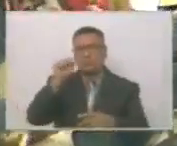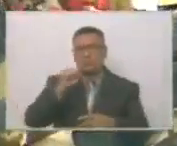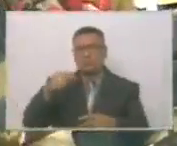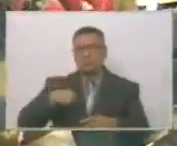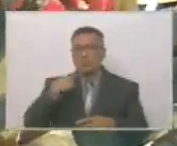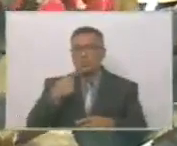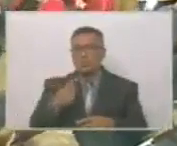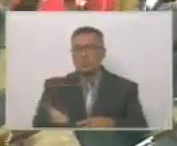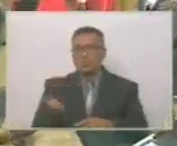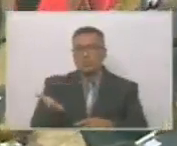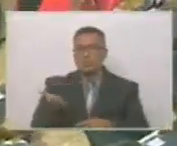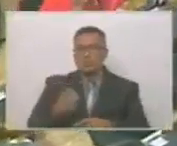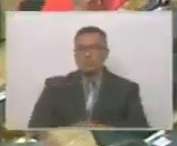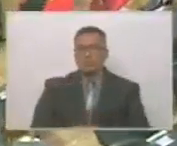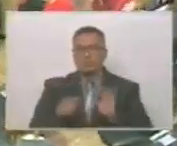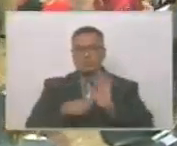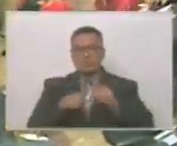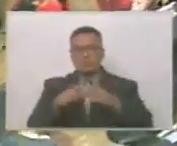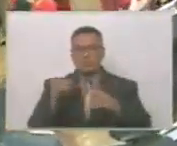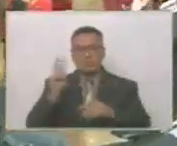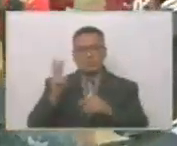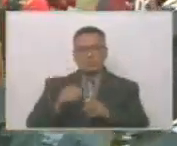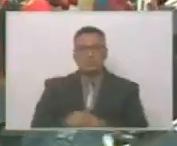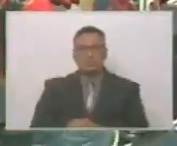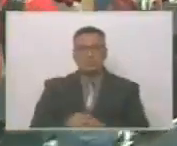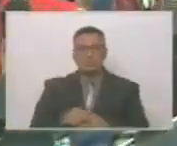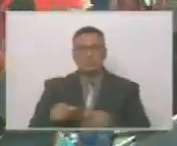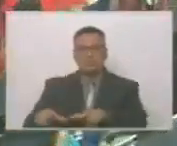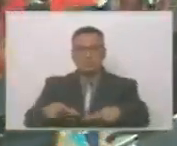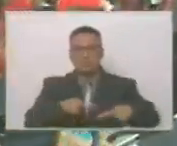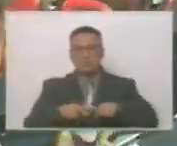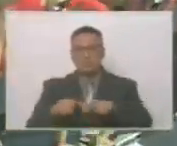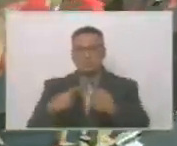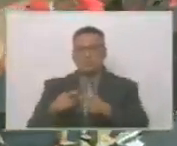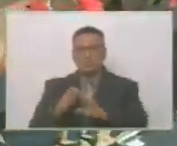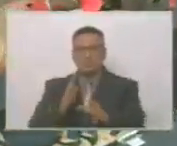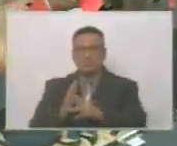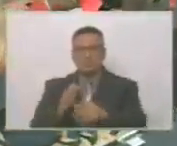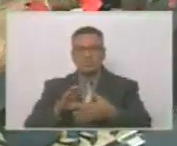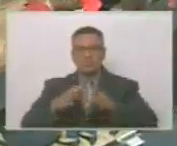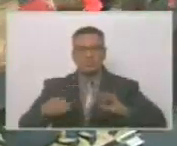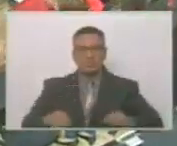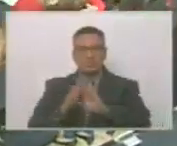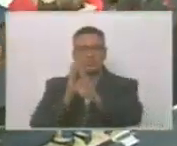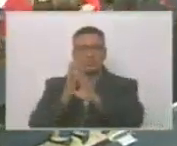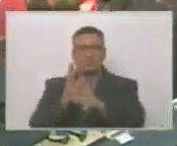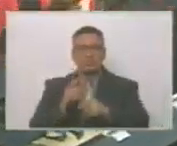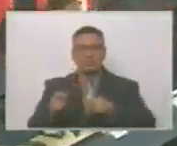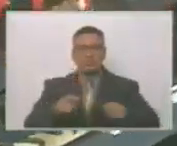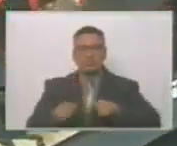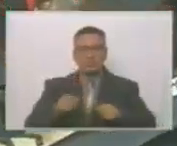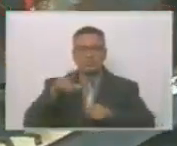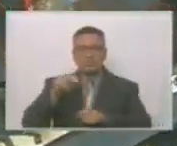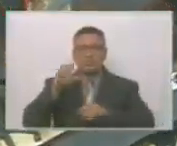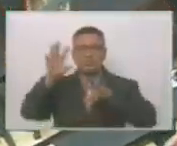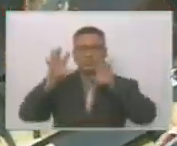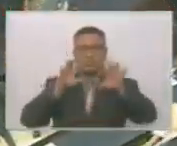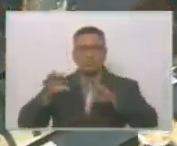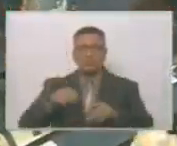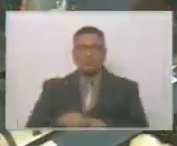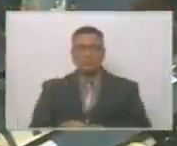destacó en su discurso que la delegación venezolana en este espacio multilateral de la Red Parlamentaria de Movimientos de Países No